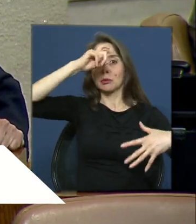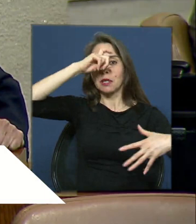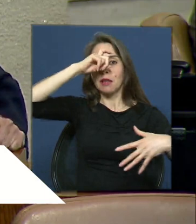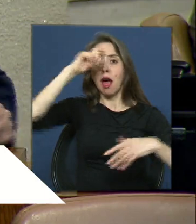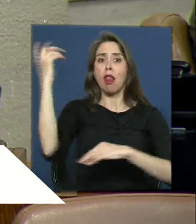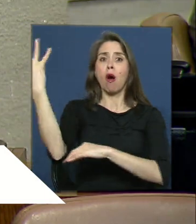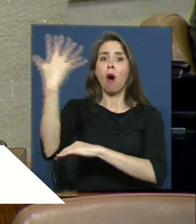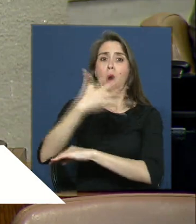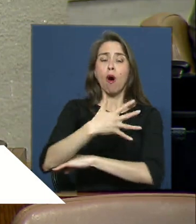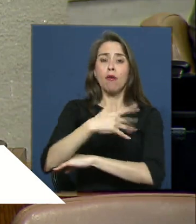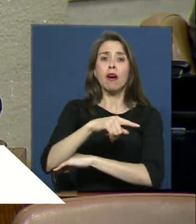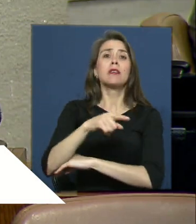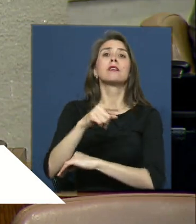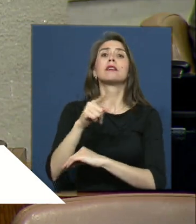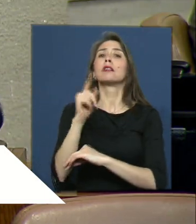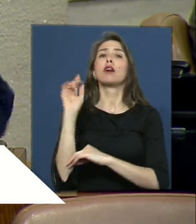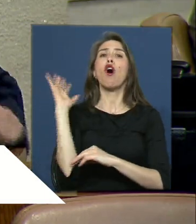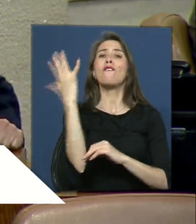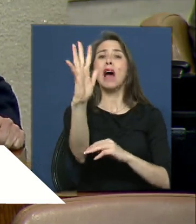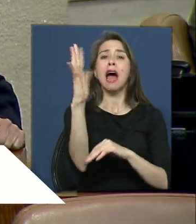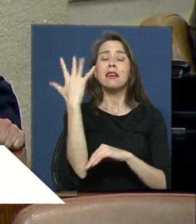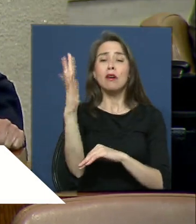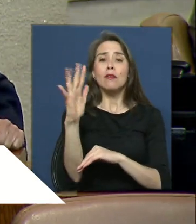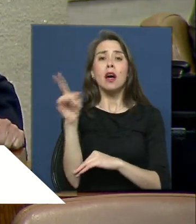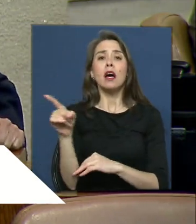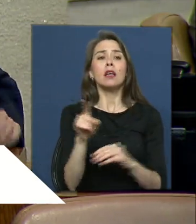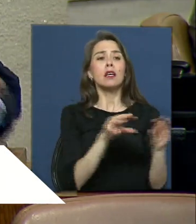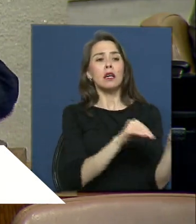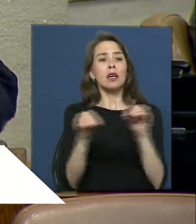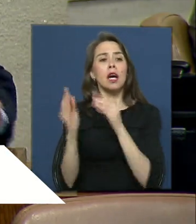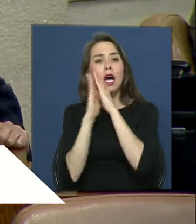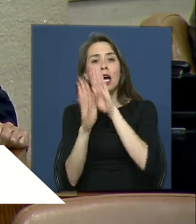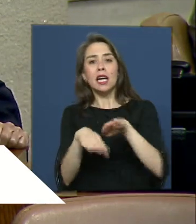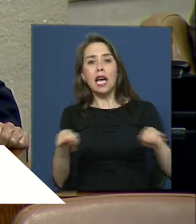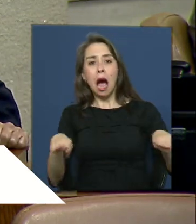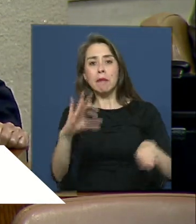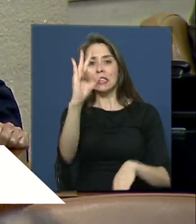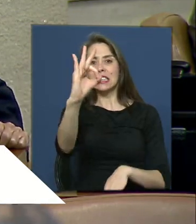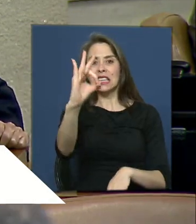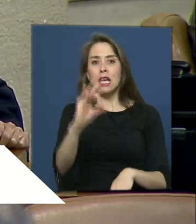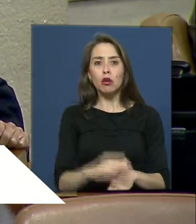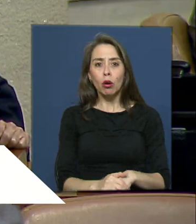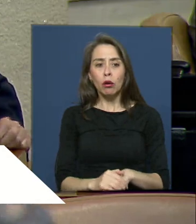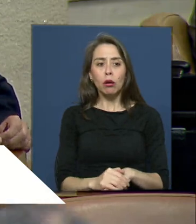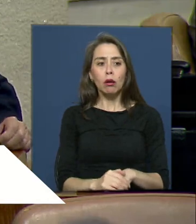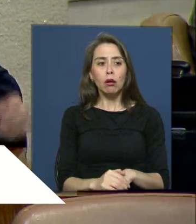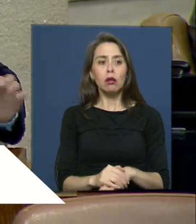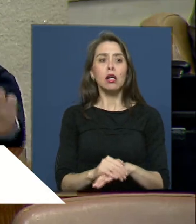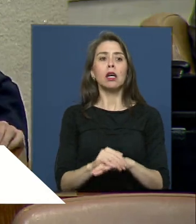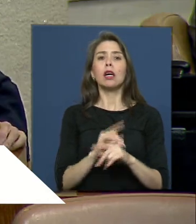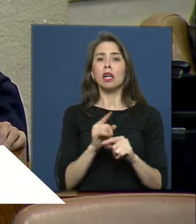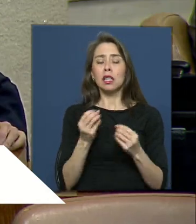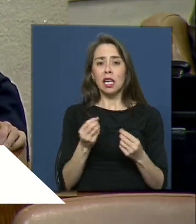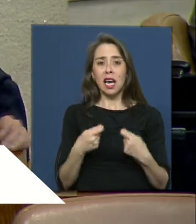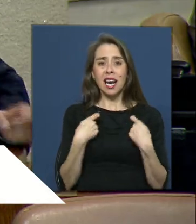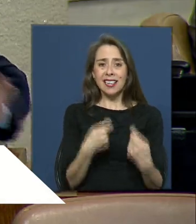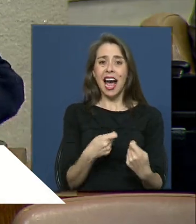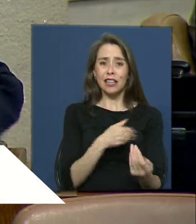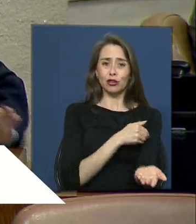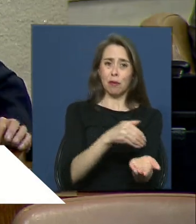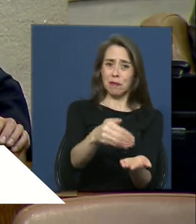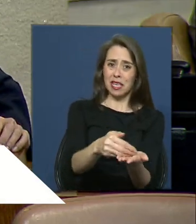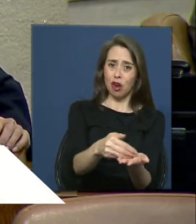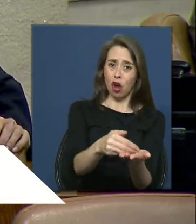Valle y se va a trasladar el hospital actual al nuevo hospital. ¿Cuántas camas va a ganar? Cero camas. ¿Va a ser resolutivo esta nueva inversión